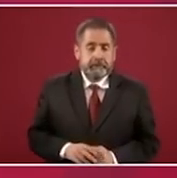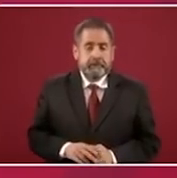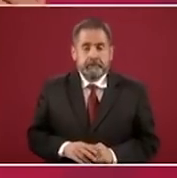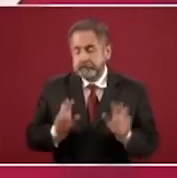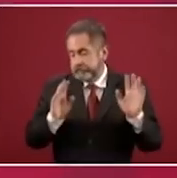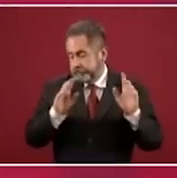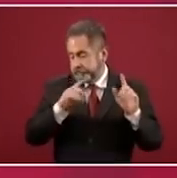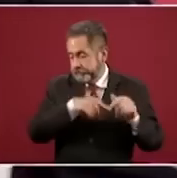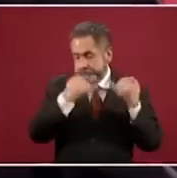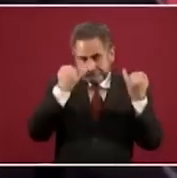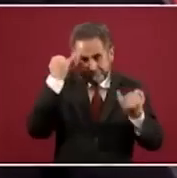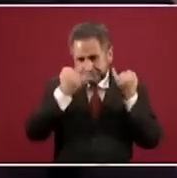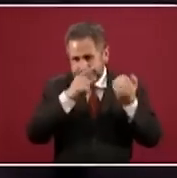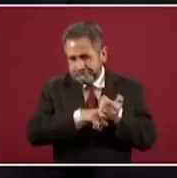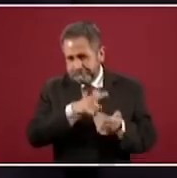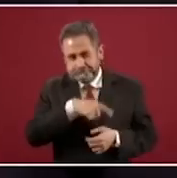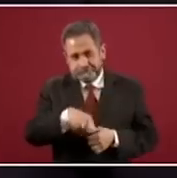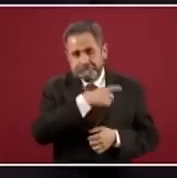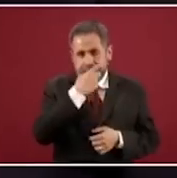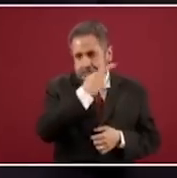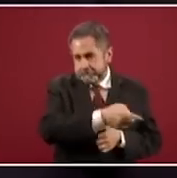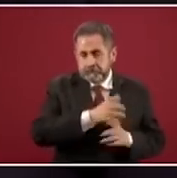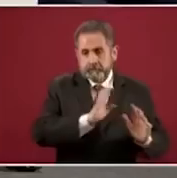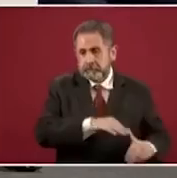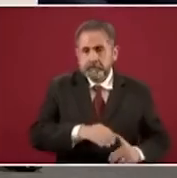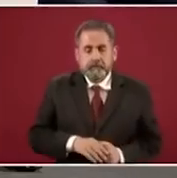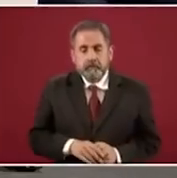Todo aquello que se decía, ¿no?